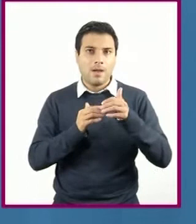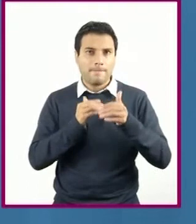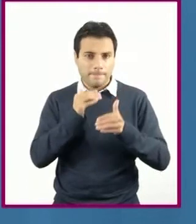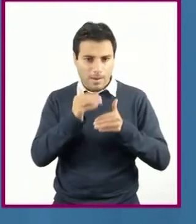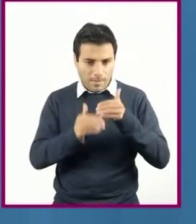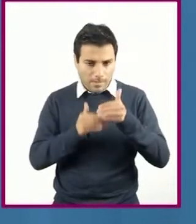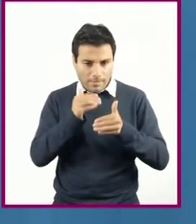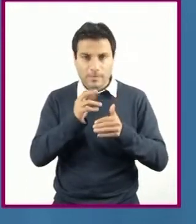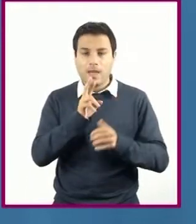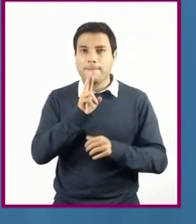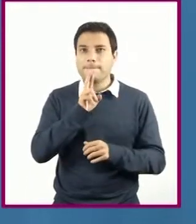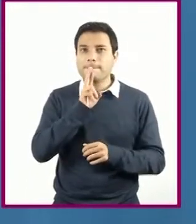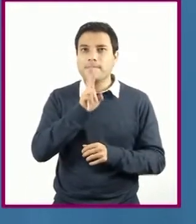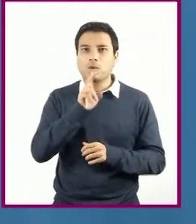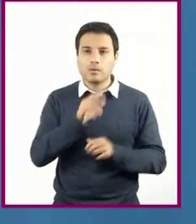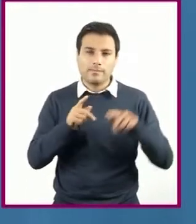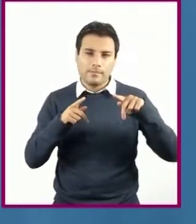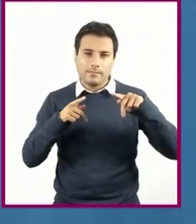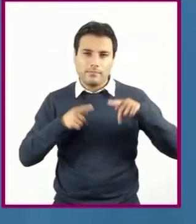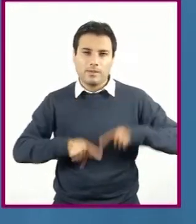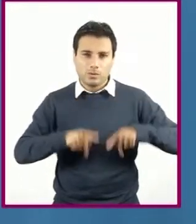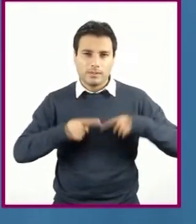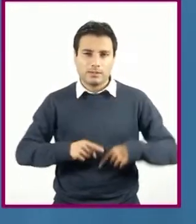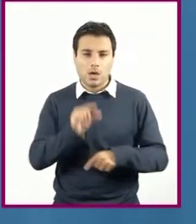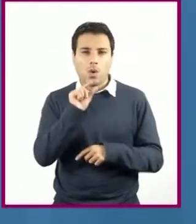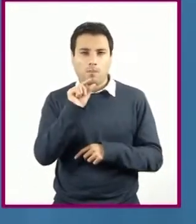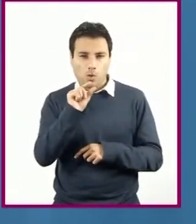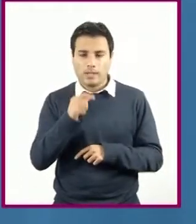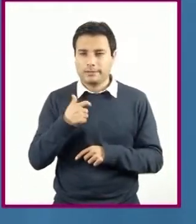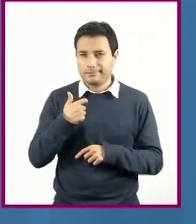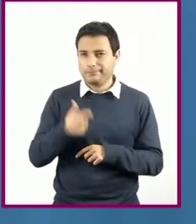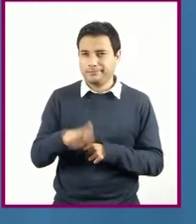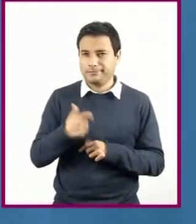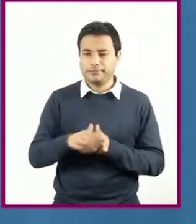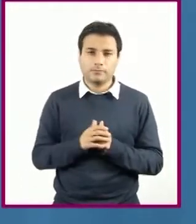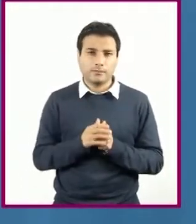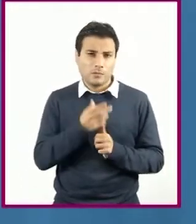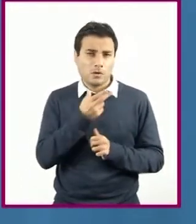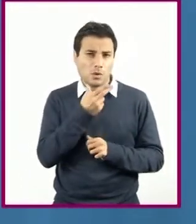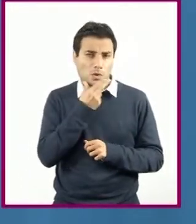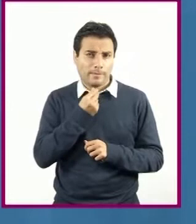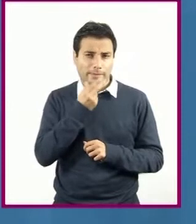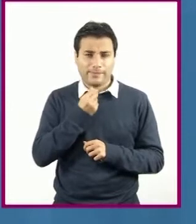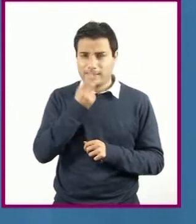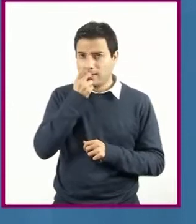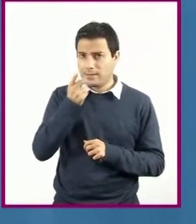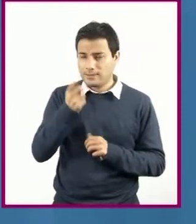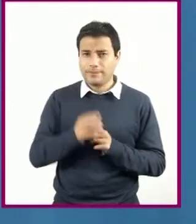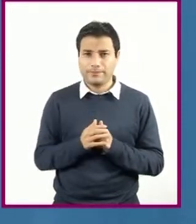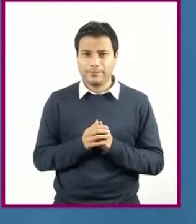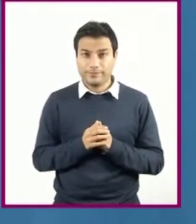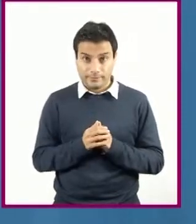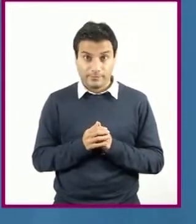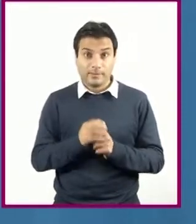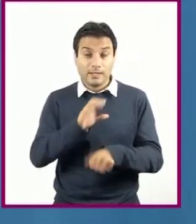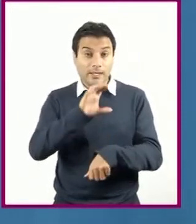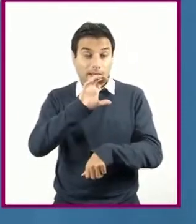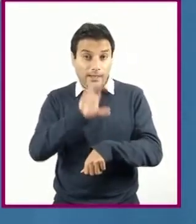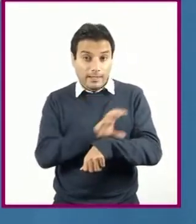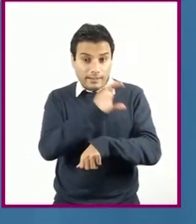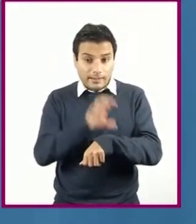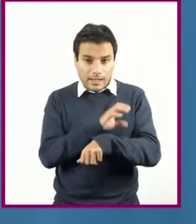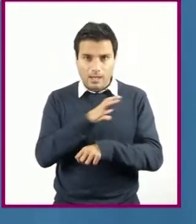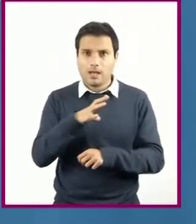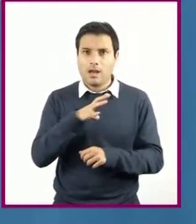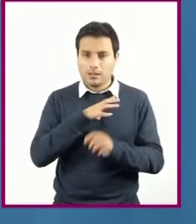material para muy pocas personas. El autor remarca la importancia de las fuentes de energía de la